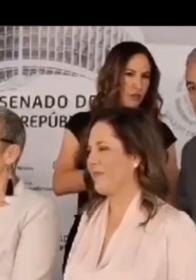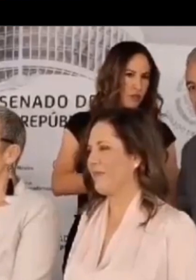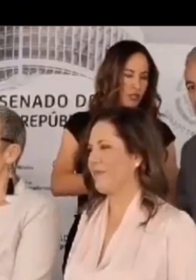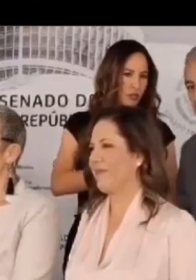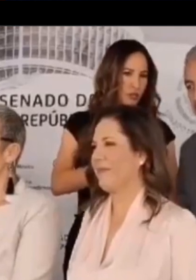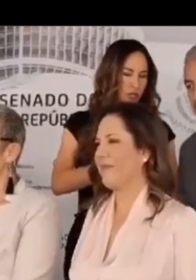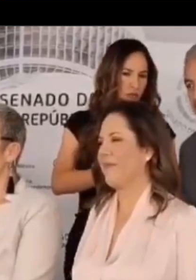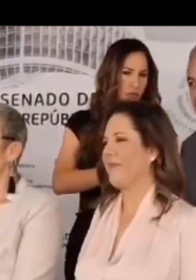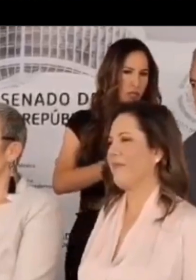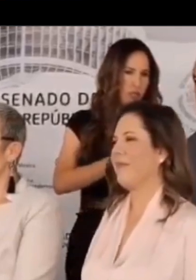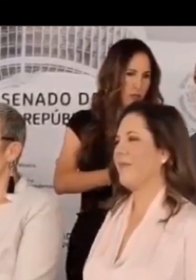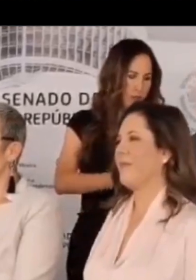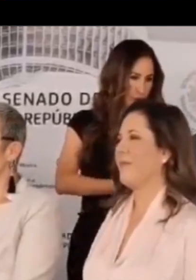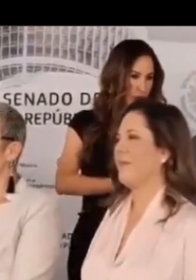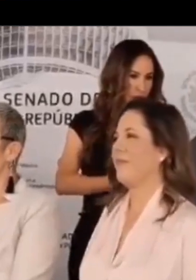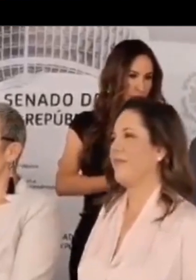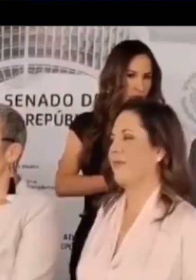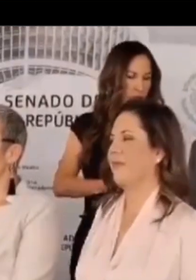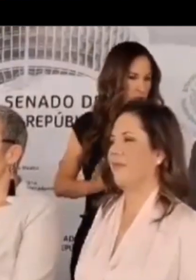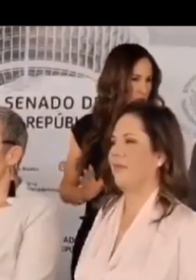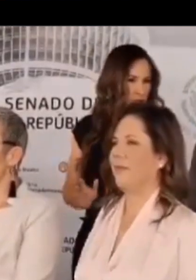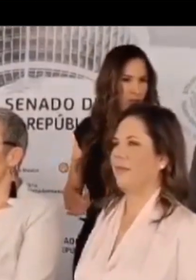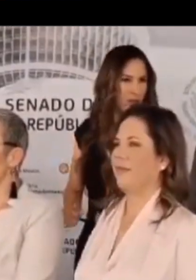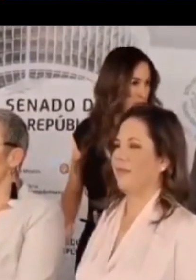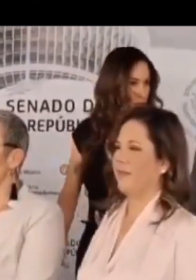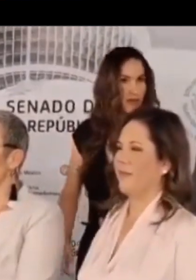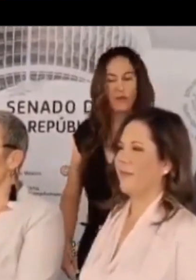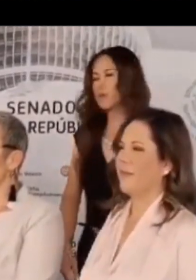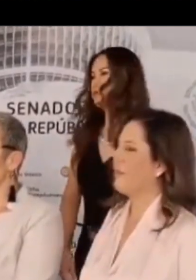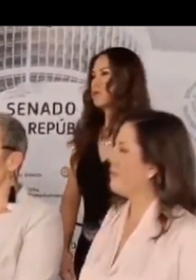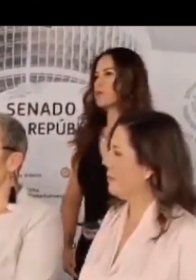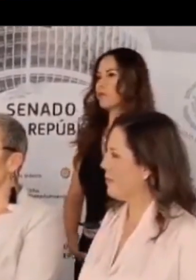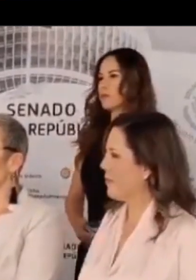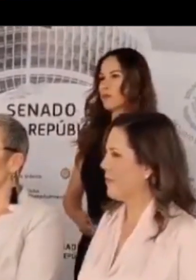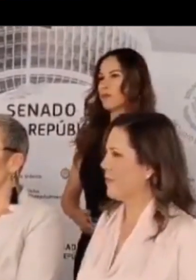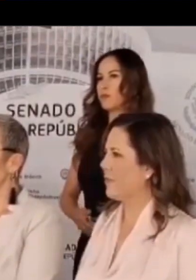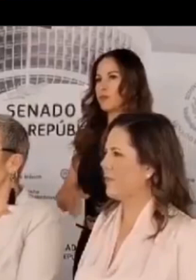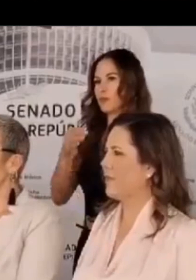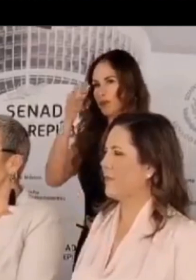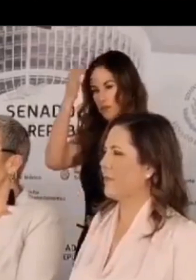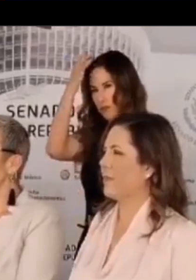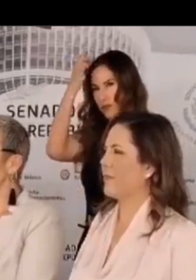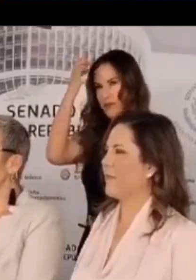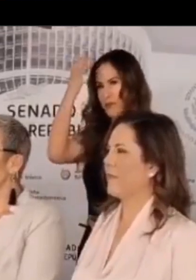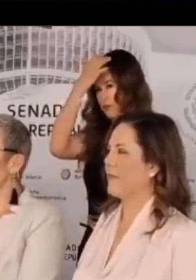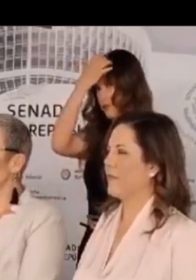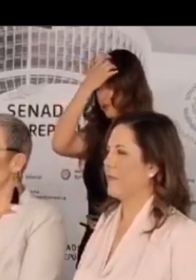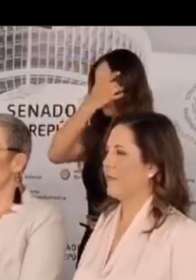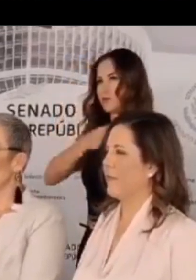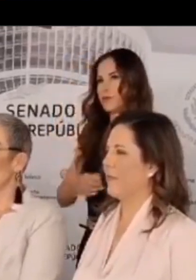respaldo a la ministra presidenta Norma Piña por su valiente defensa a